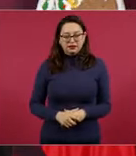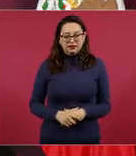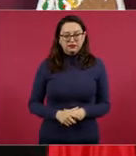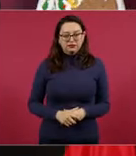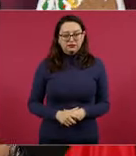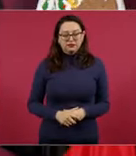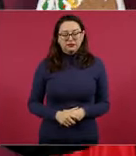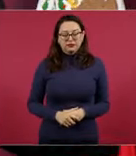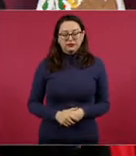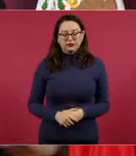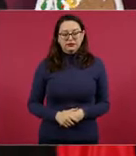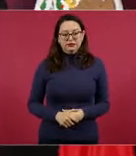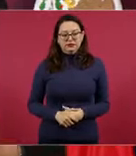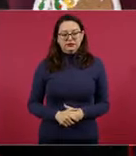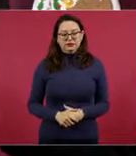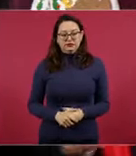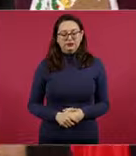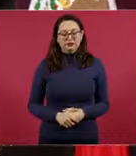Y